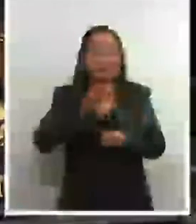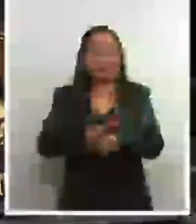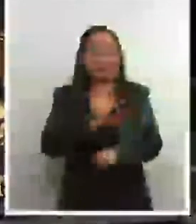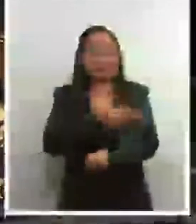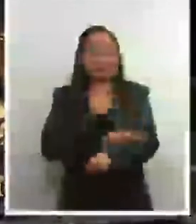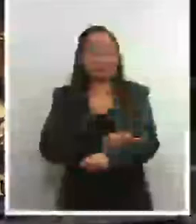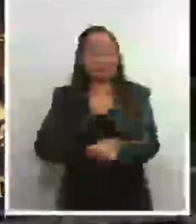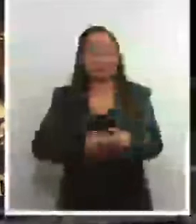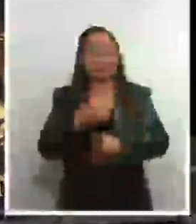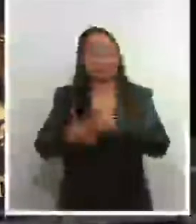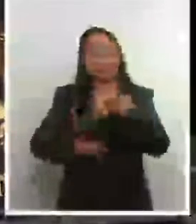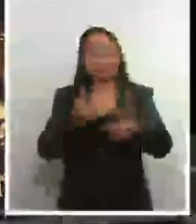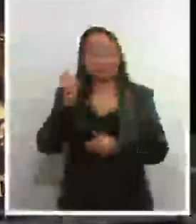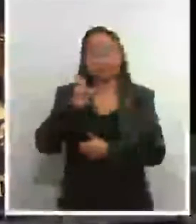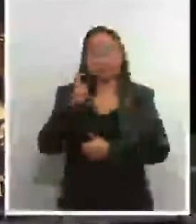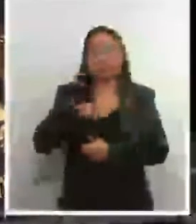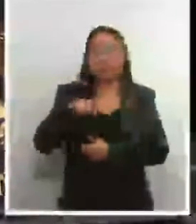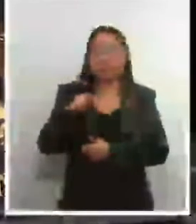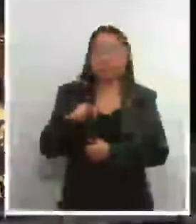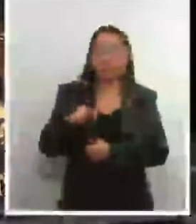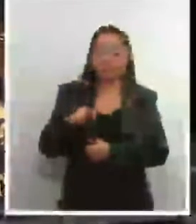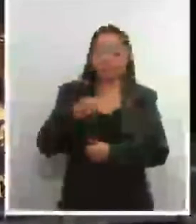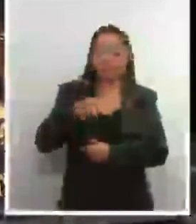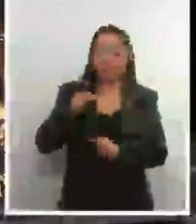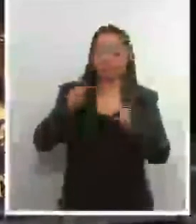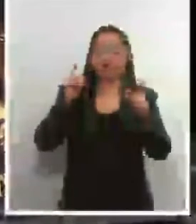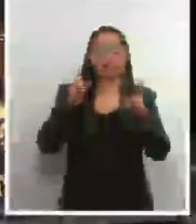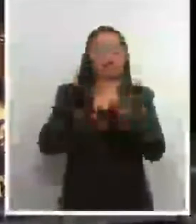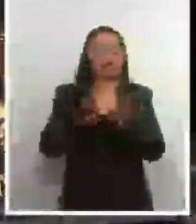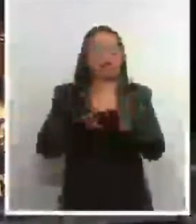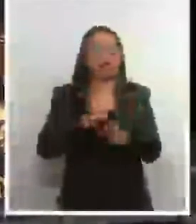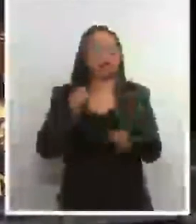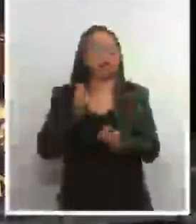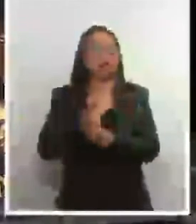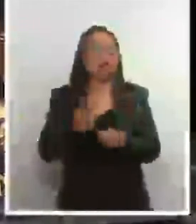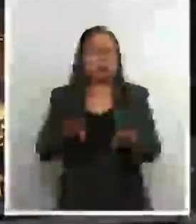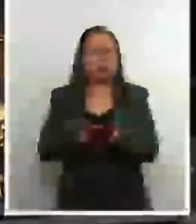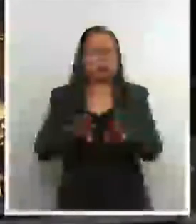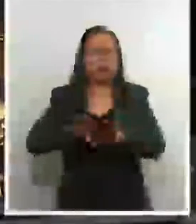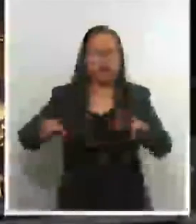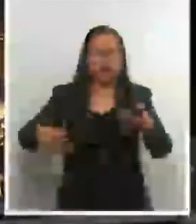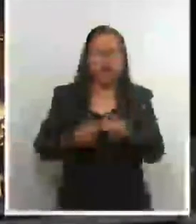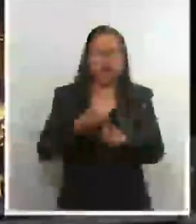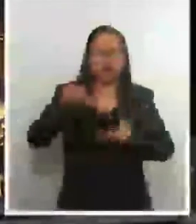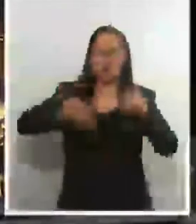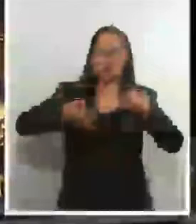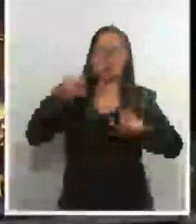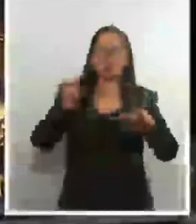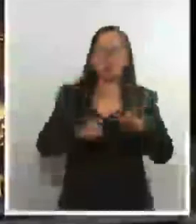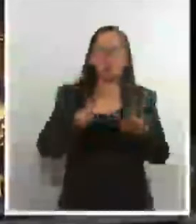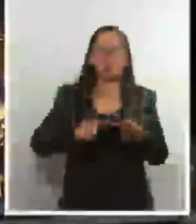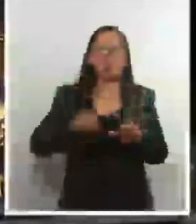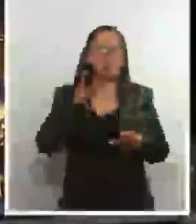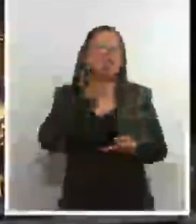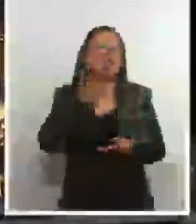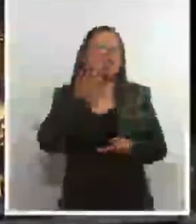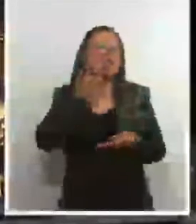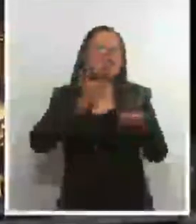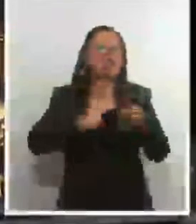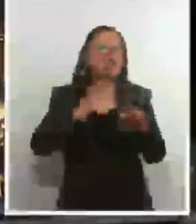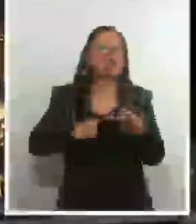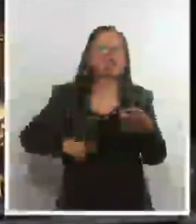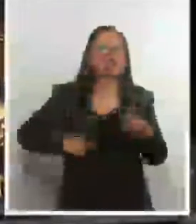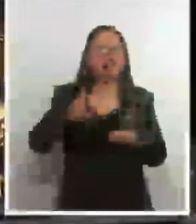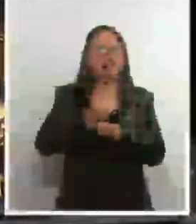porque el día que yo me desperté me di cuenta que todos los que forman parte del Poder Judicial y del Legislativo y del